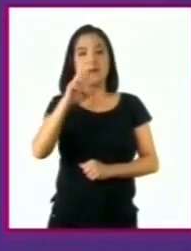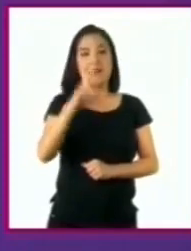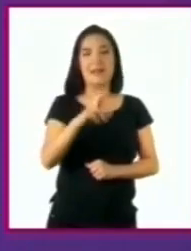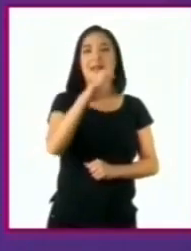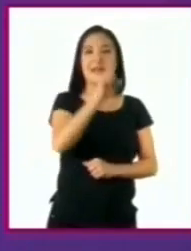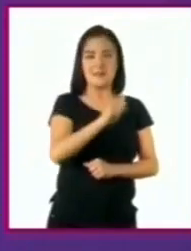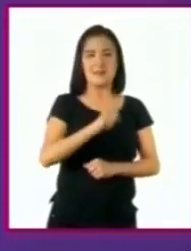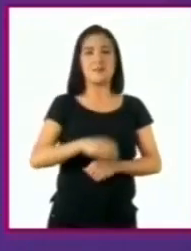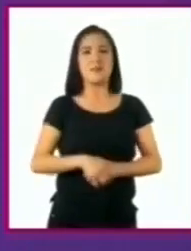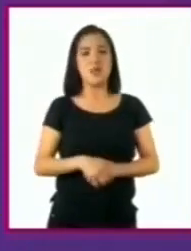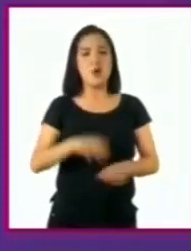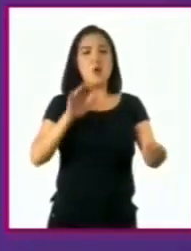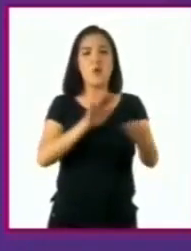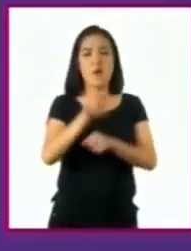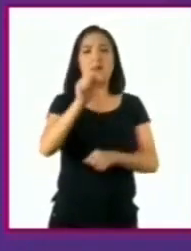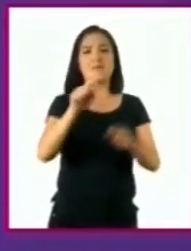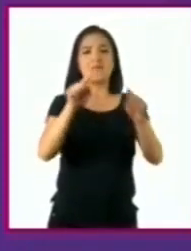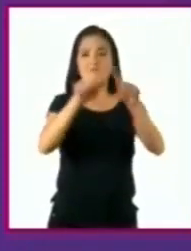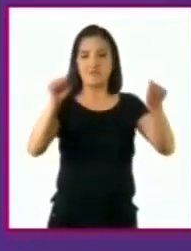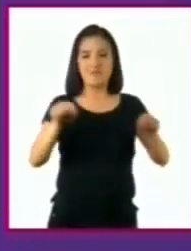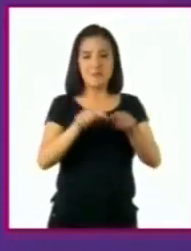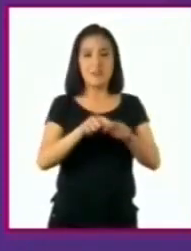¿Qué tipo de cuadrilátero es el